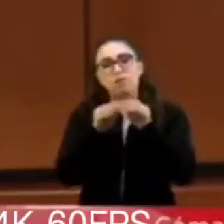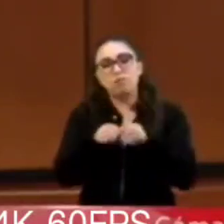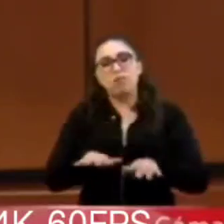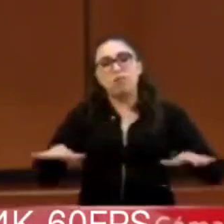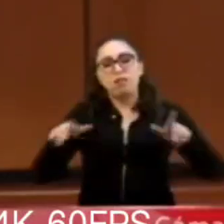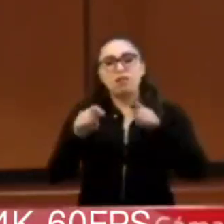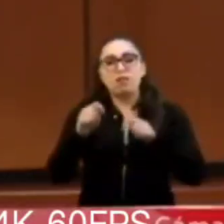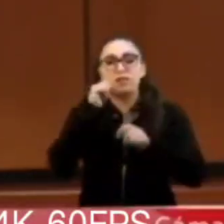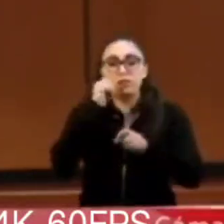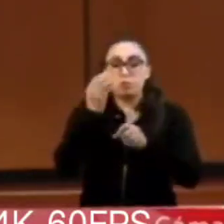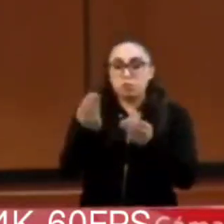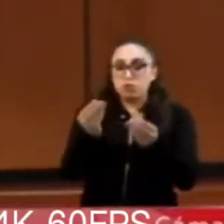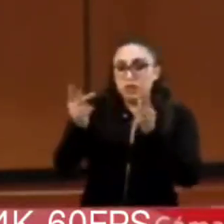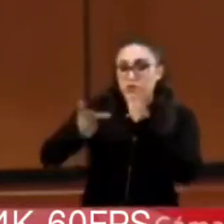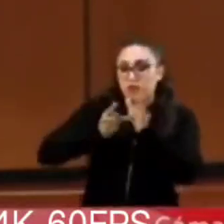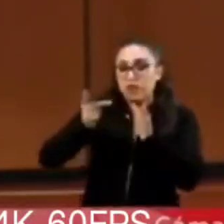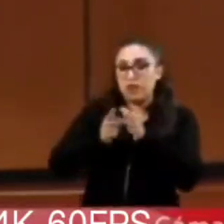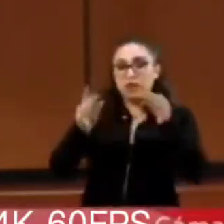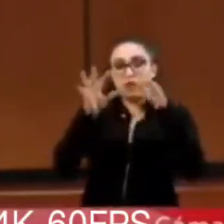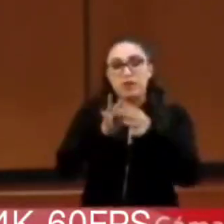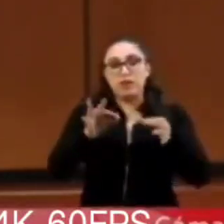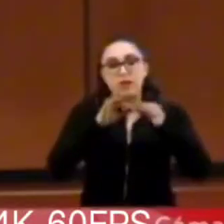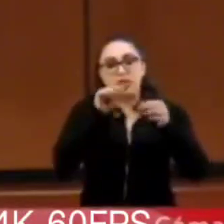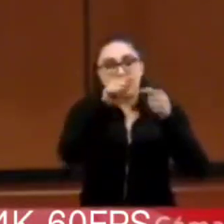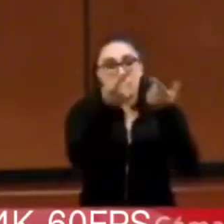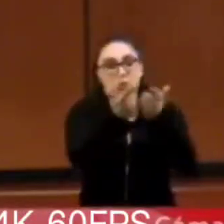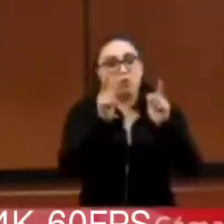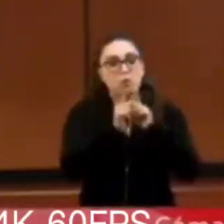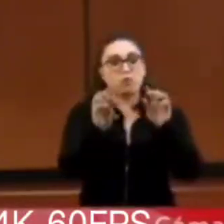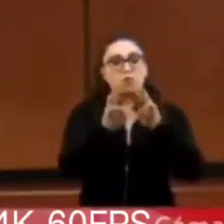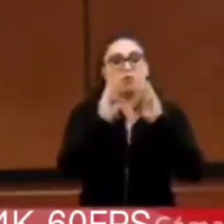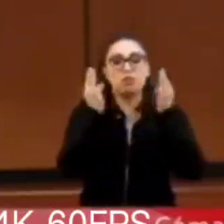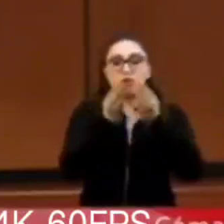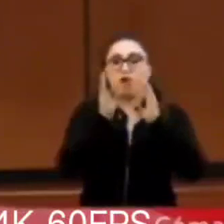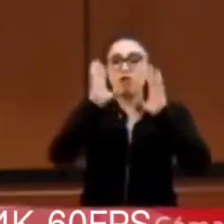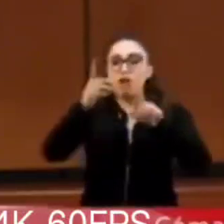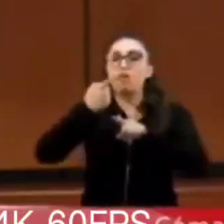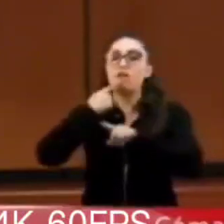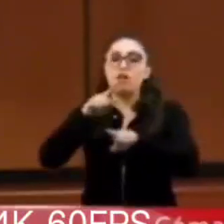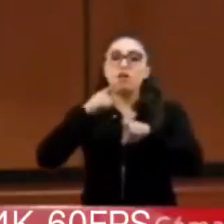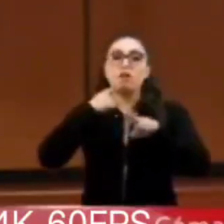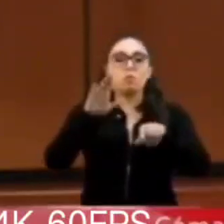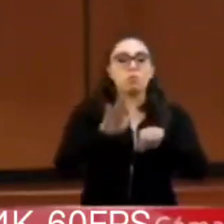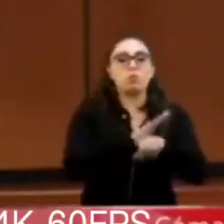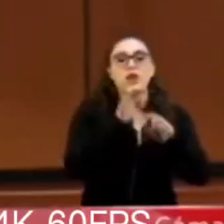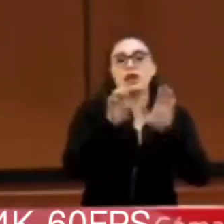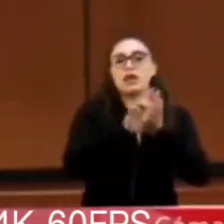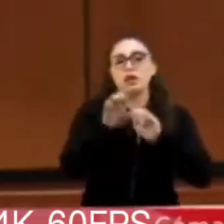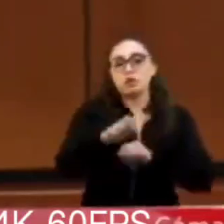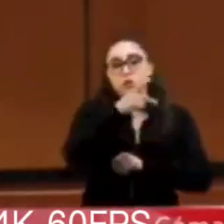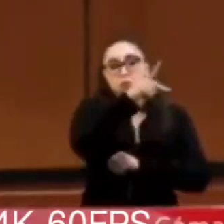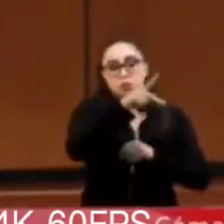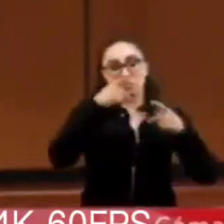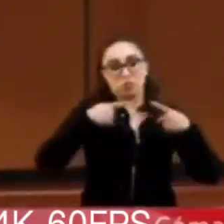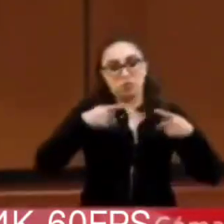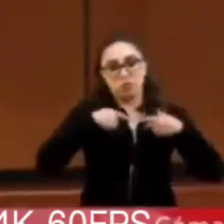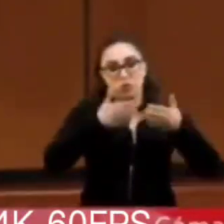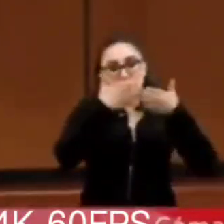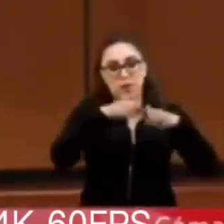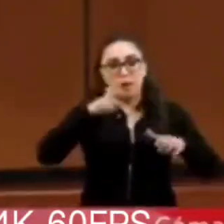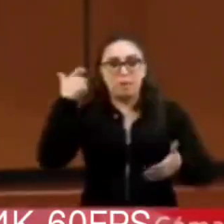crimen organizado, se le ha denunciado públicamente porque su cuñado ha pagado su